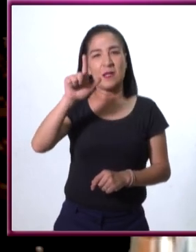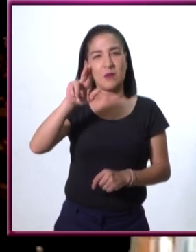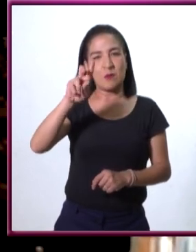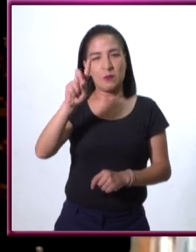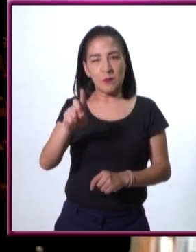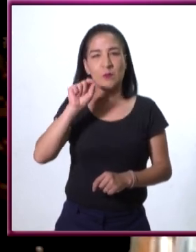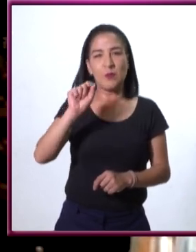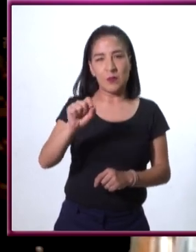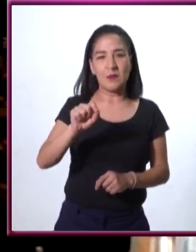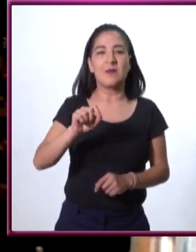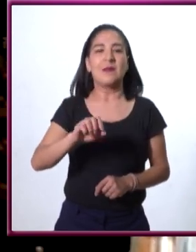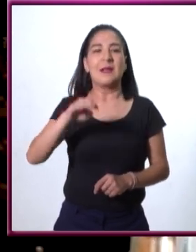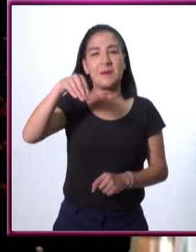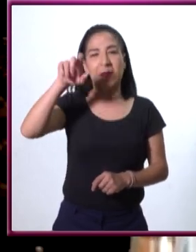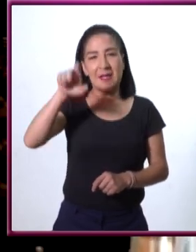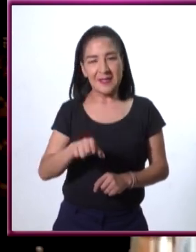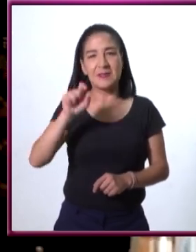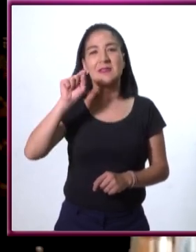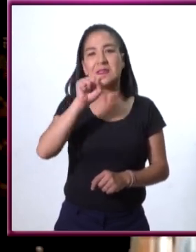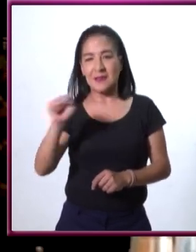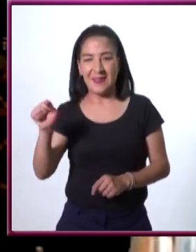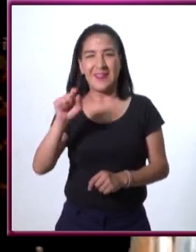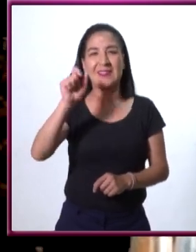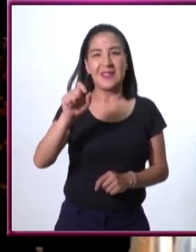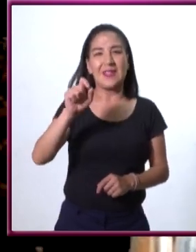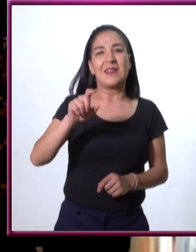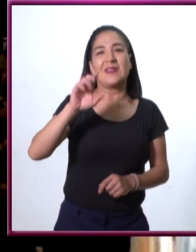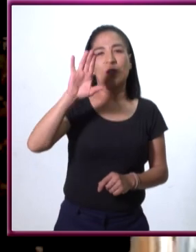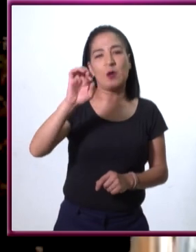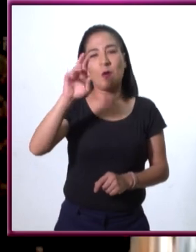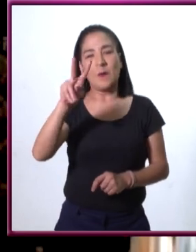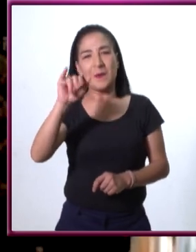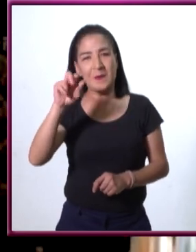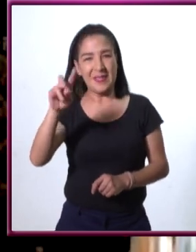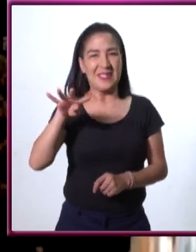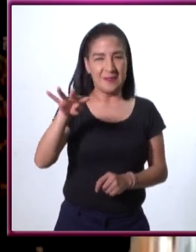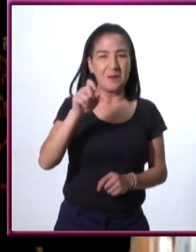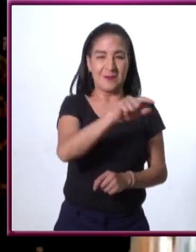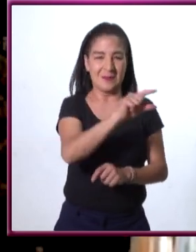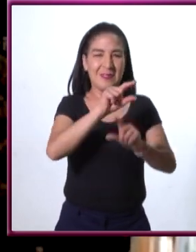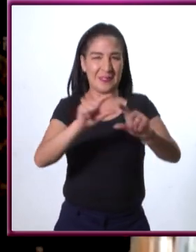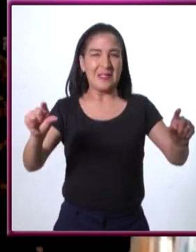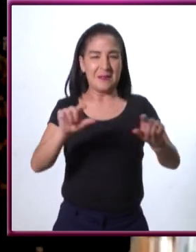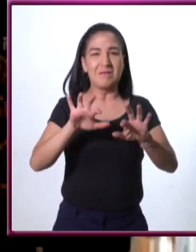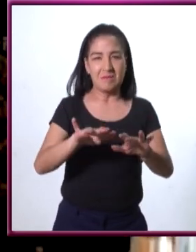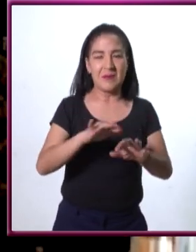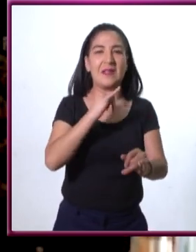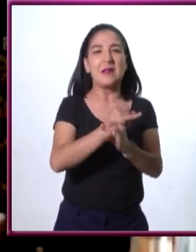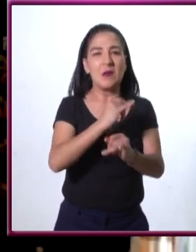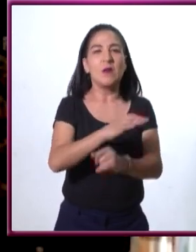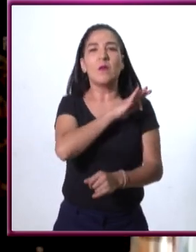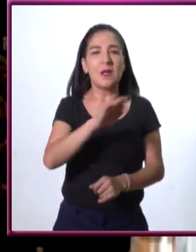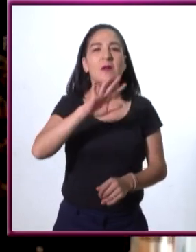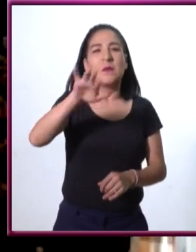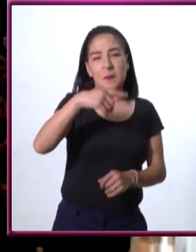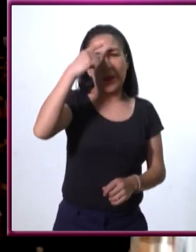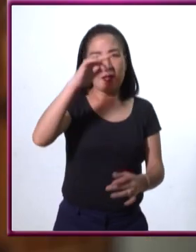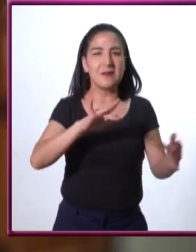personas, sobre todo a mujeres, mi punto de vista. Si una amiga me cuenta algo muy